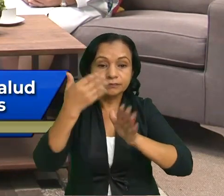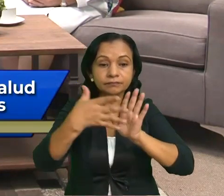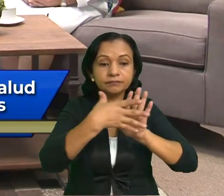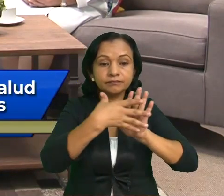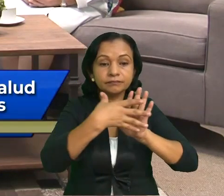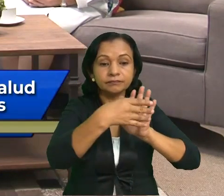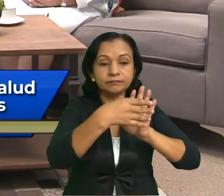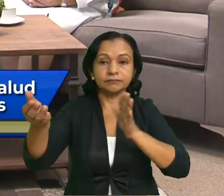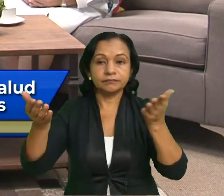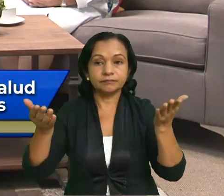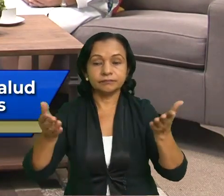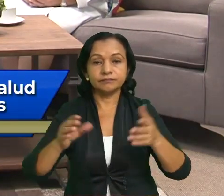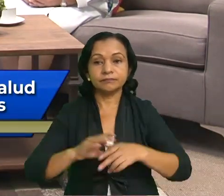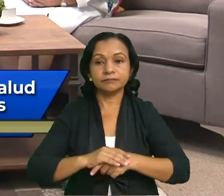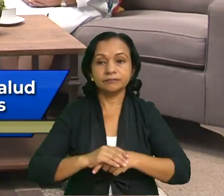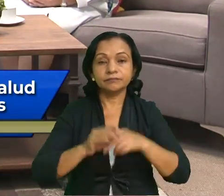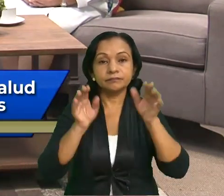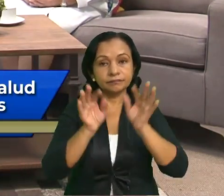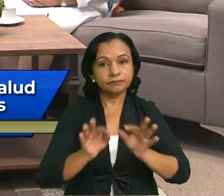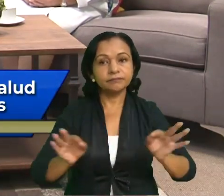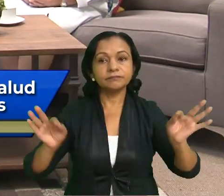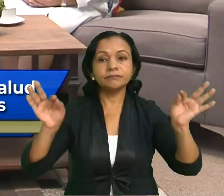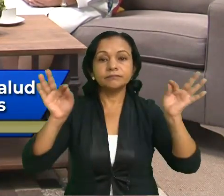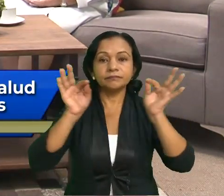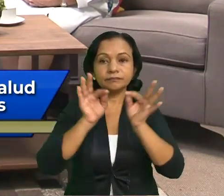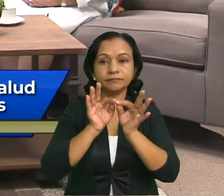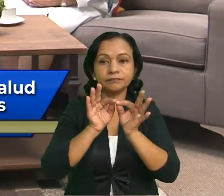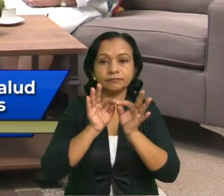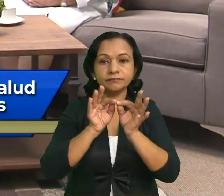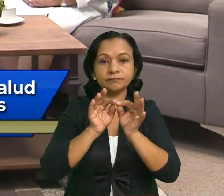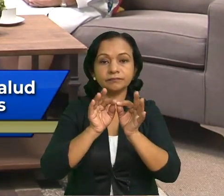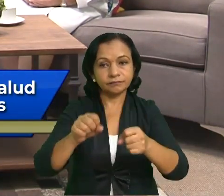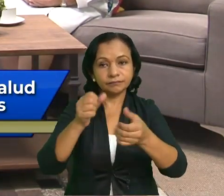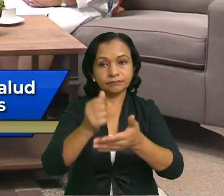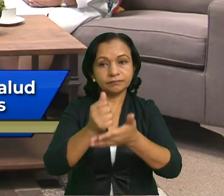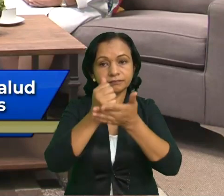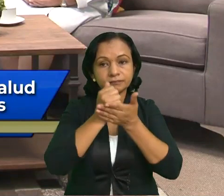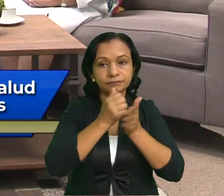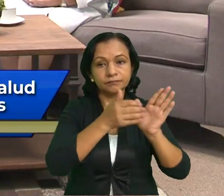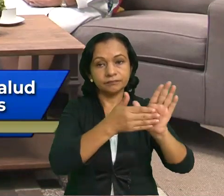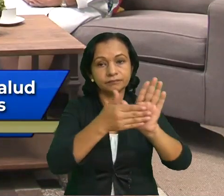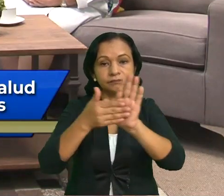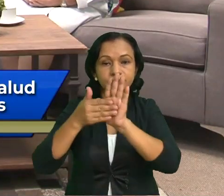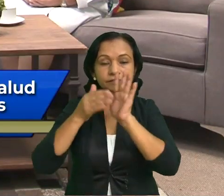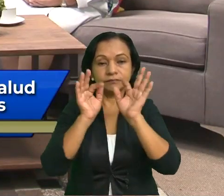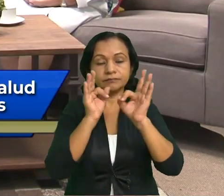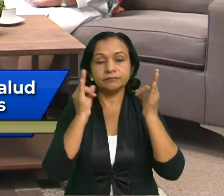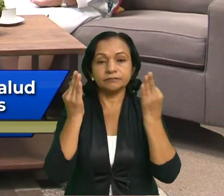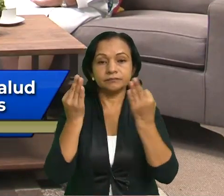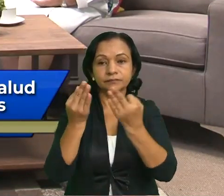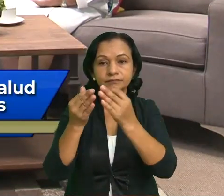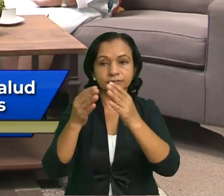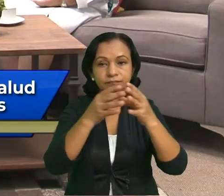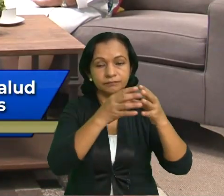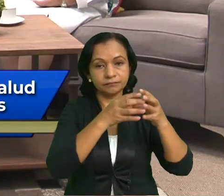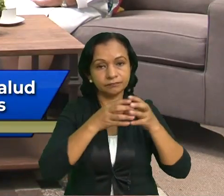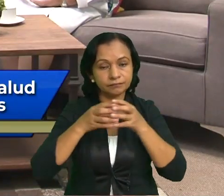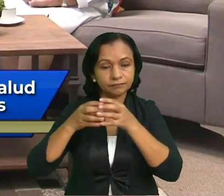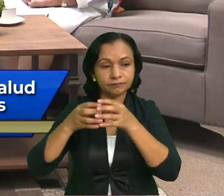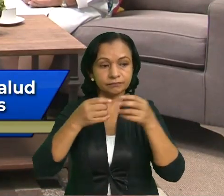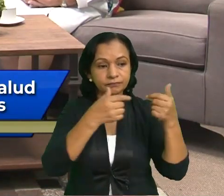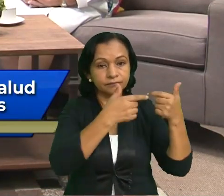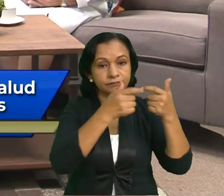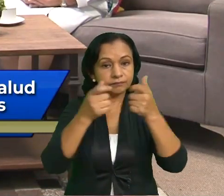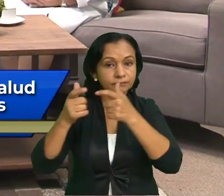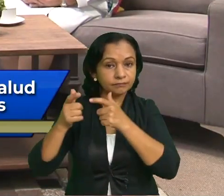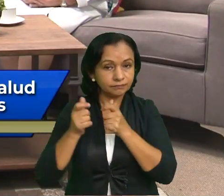de riesgo entonces creo que es importante que esto sólo lo permite nuestro de modelo de salud familiar y comunitario nuestros sectores que